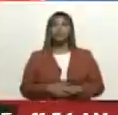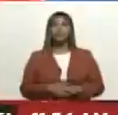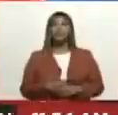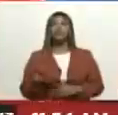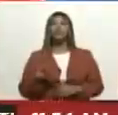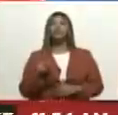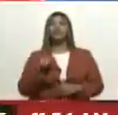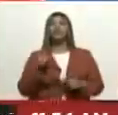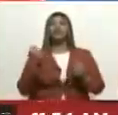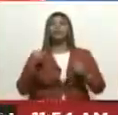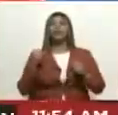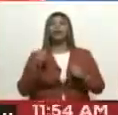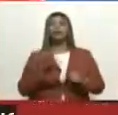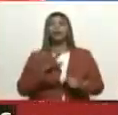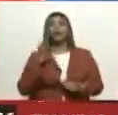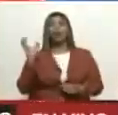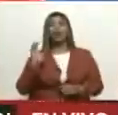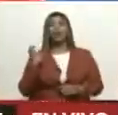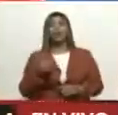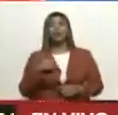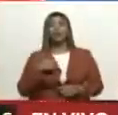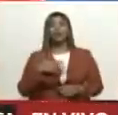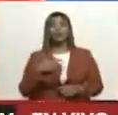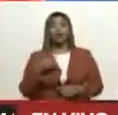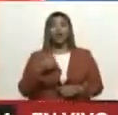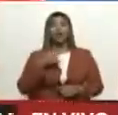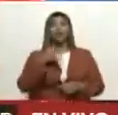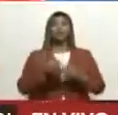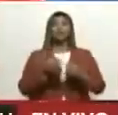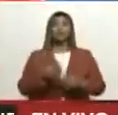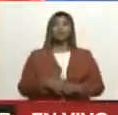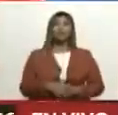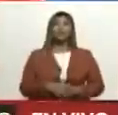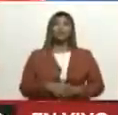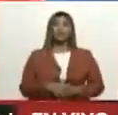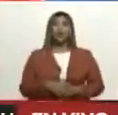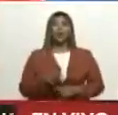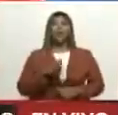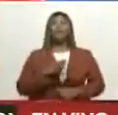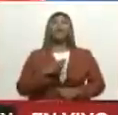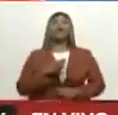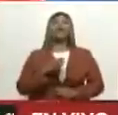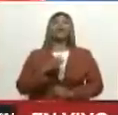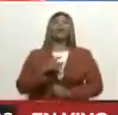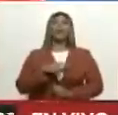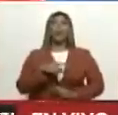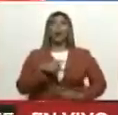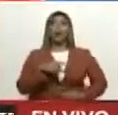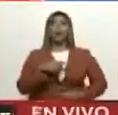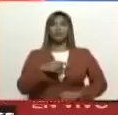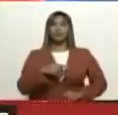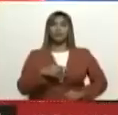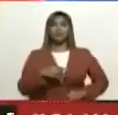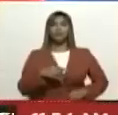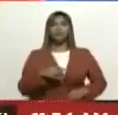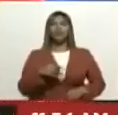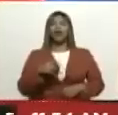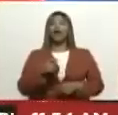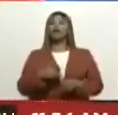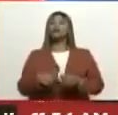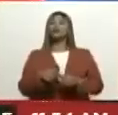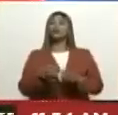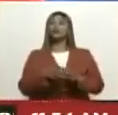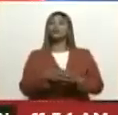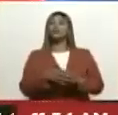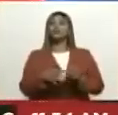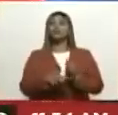utilizando esta práctica colombiana. Yo quiero destacar que dentro del delito, aparte del terrorismo y la asociación para